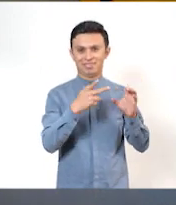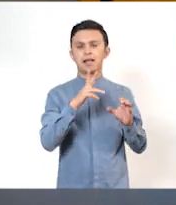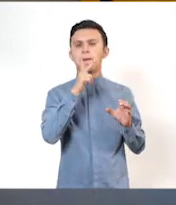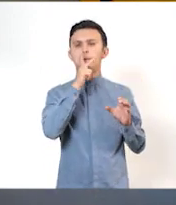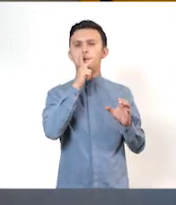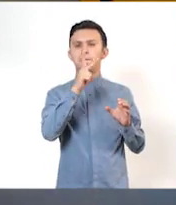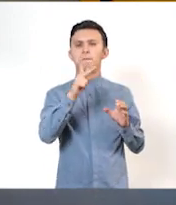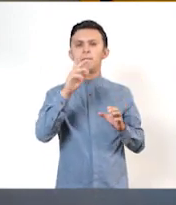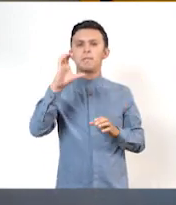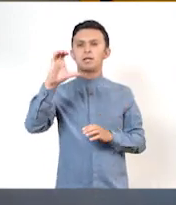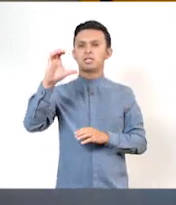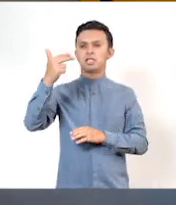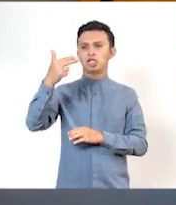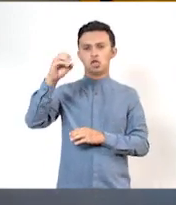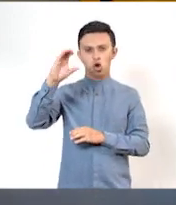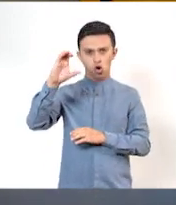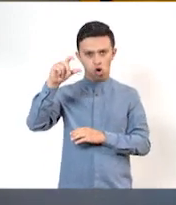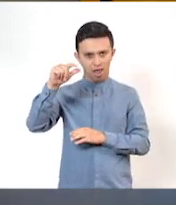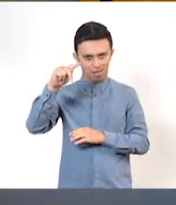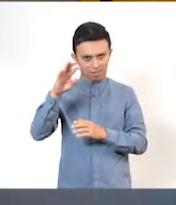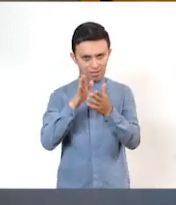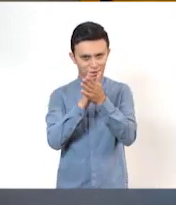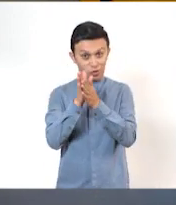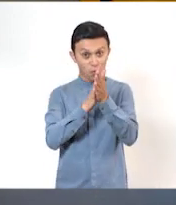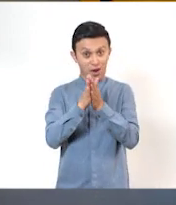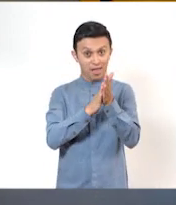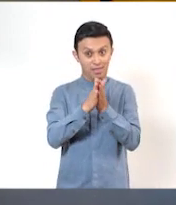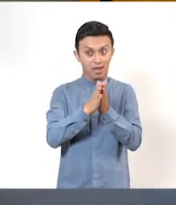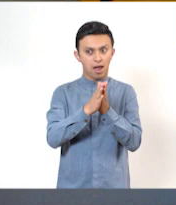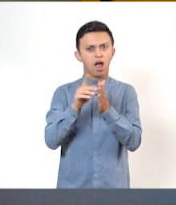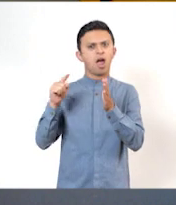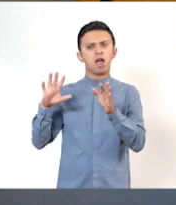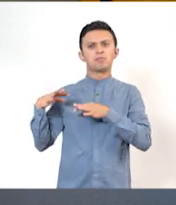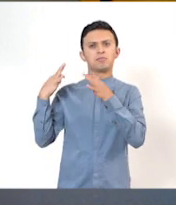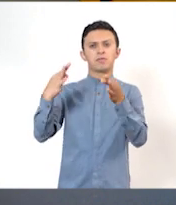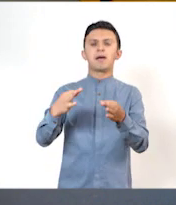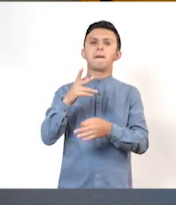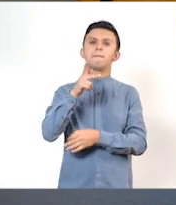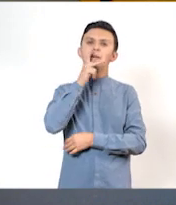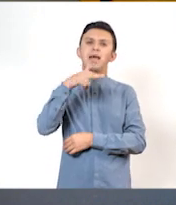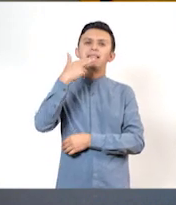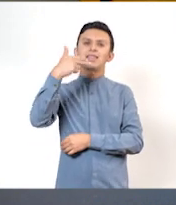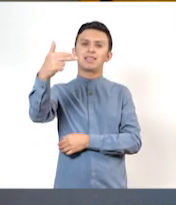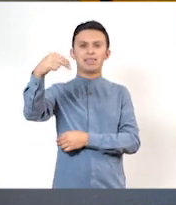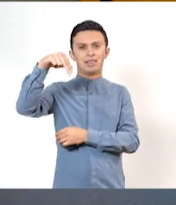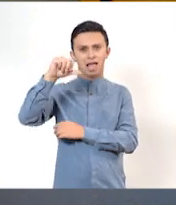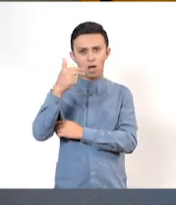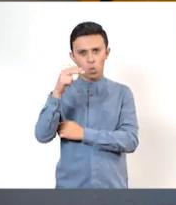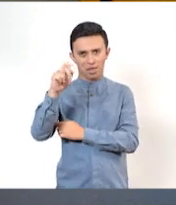Muy bien, yo sé que la palabra chocolate, amo el chocolate, viene del náhuatl.